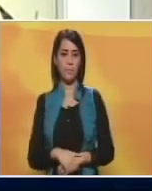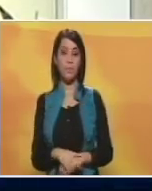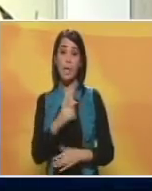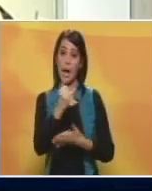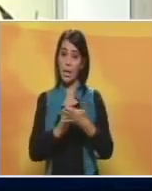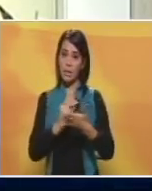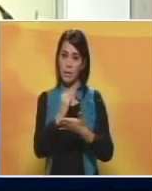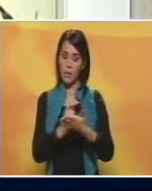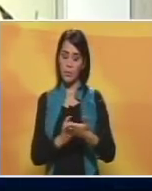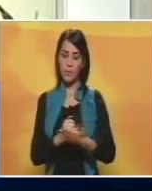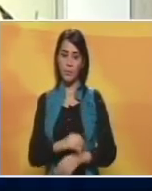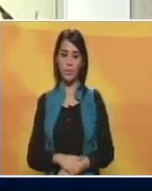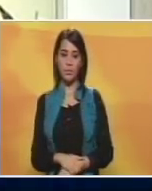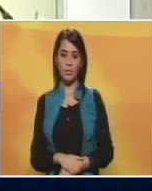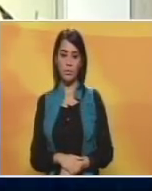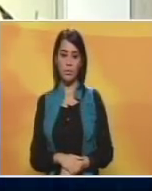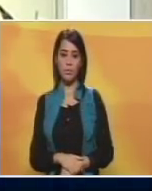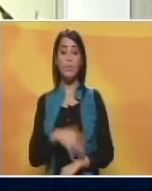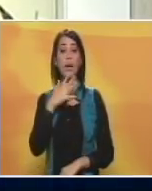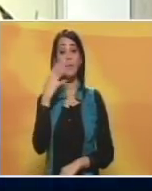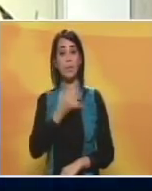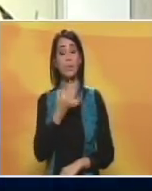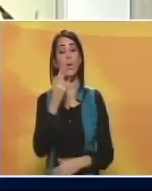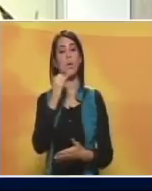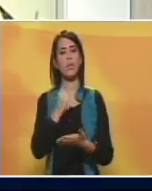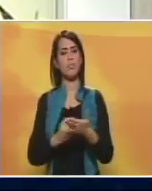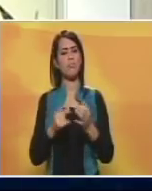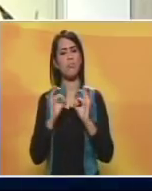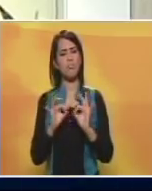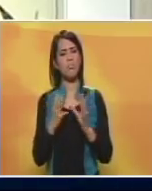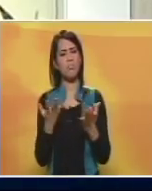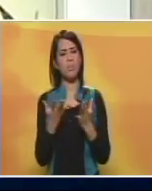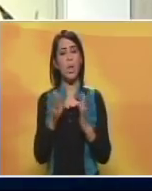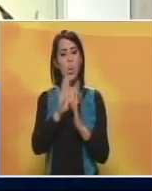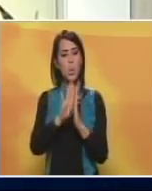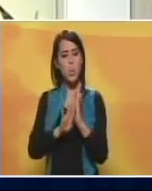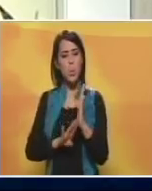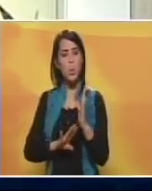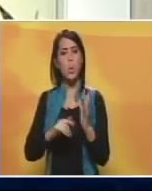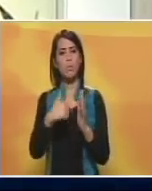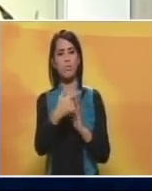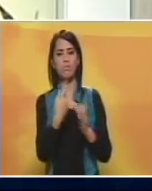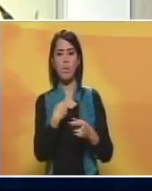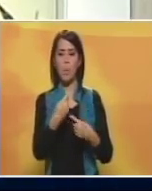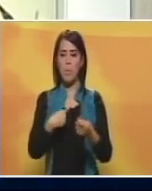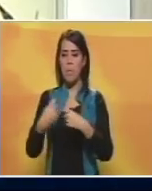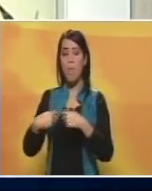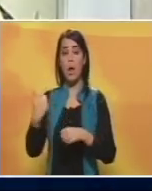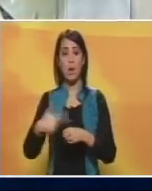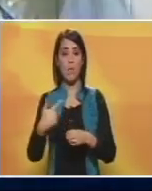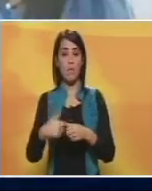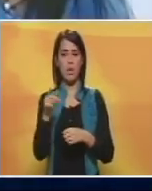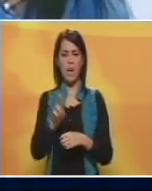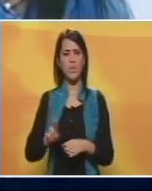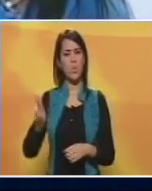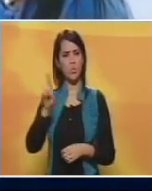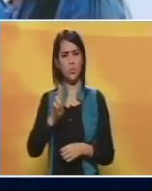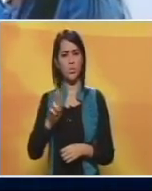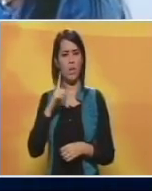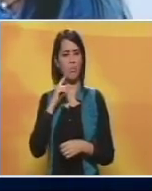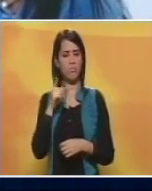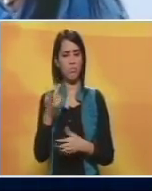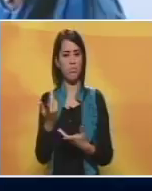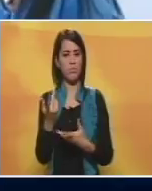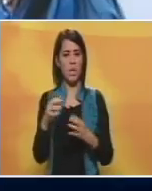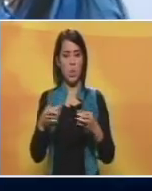registrado. Rodríguez aseguró que con este censo se busca contrarrestar el contrabando de combustible que a su juicio es utilizado para